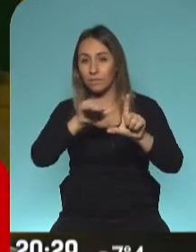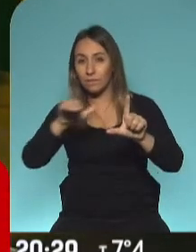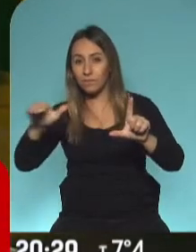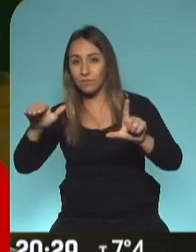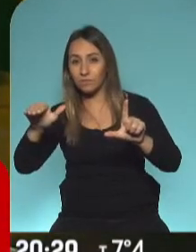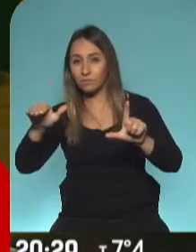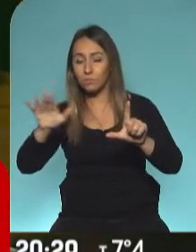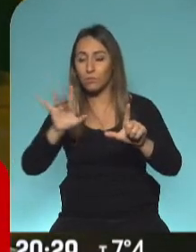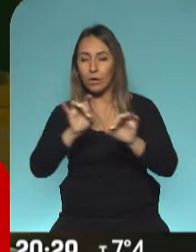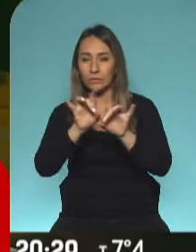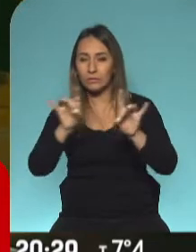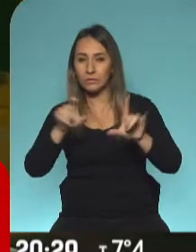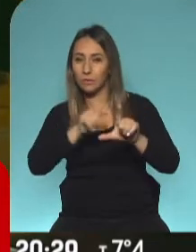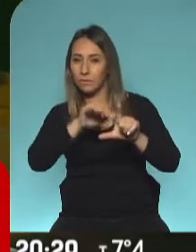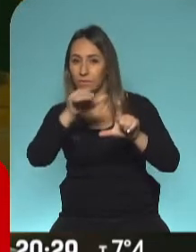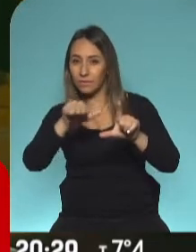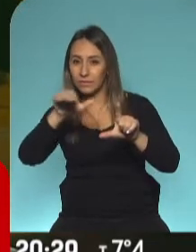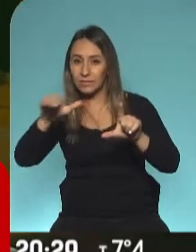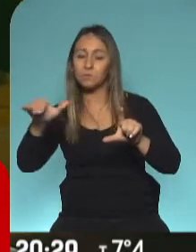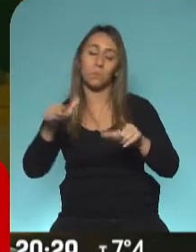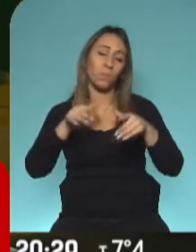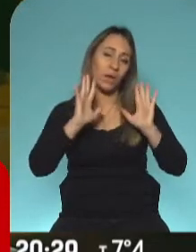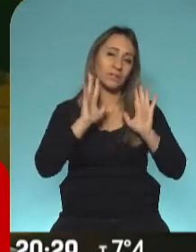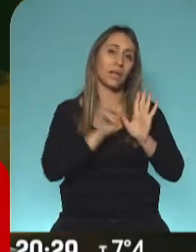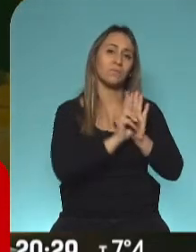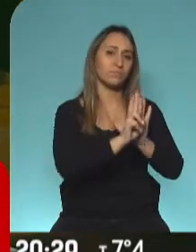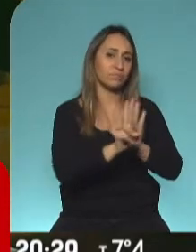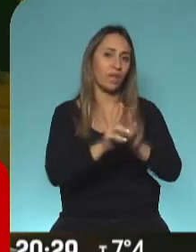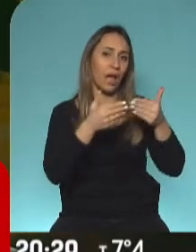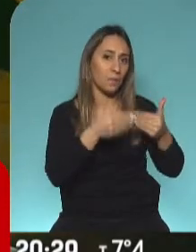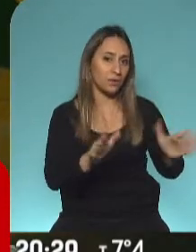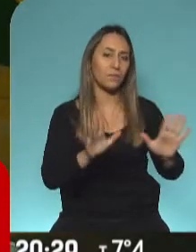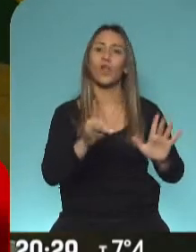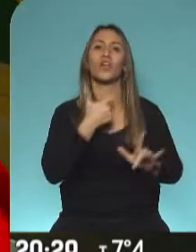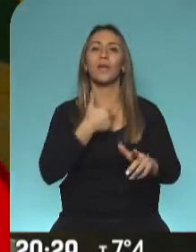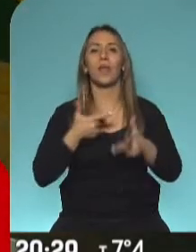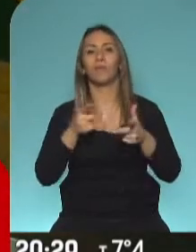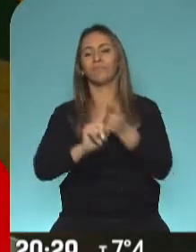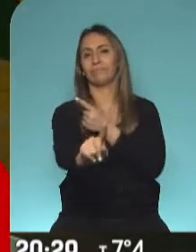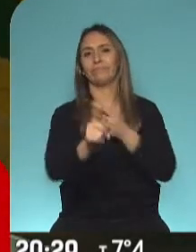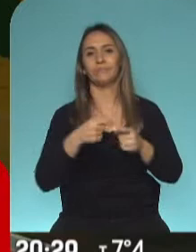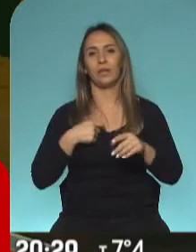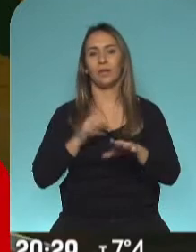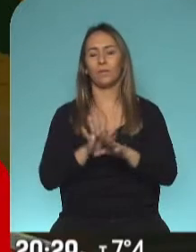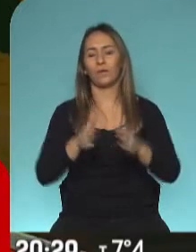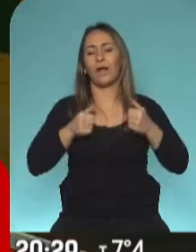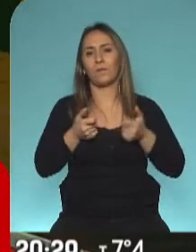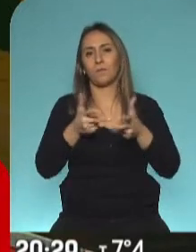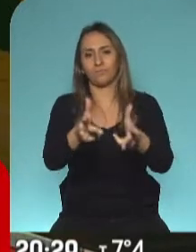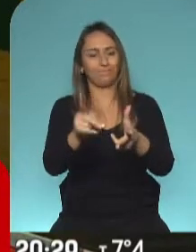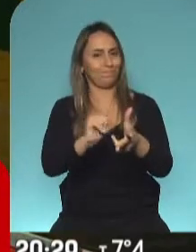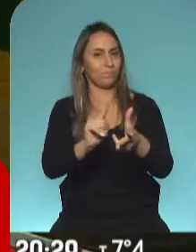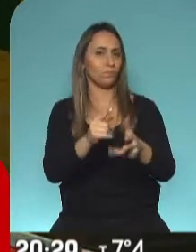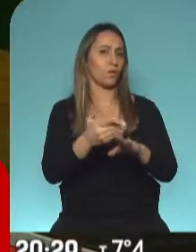justifica pensar en alguna apertura de actividades pero no quiero anticiparme porque justamente por parte de lo que consensuamos